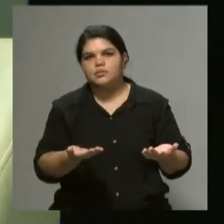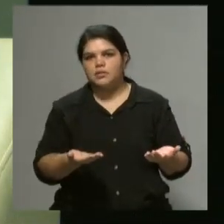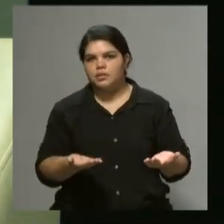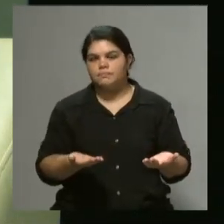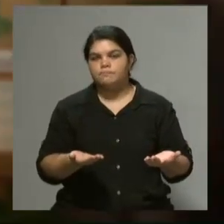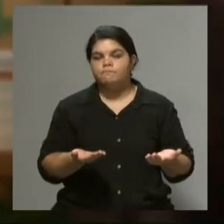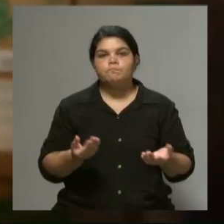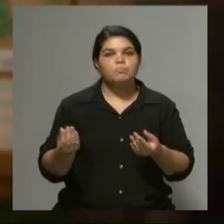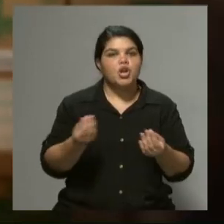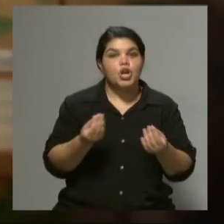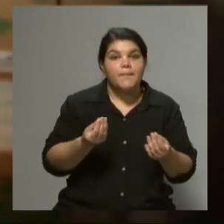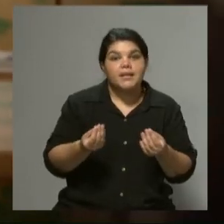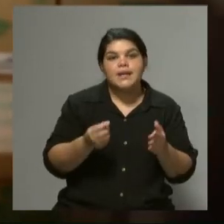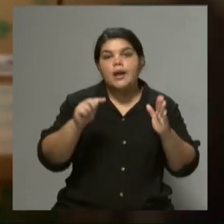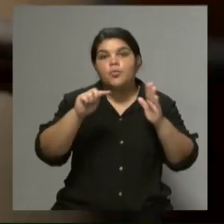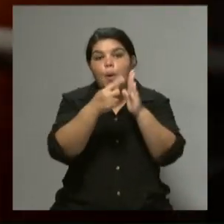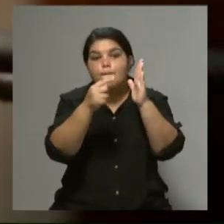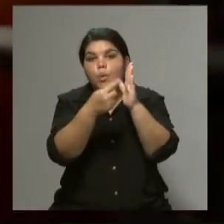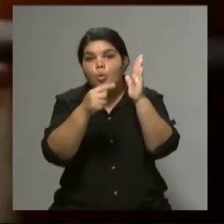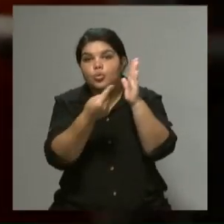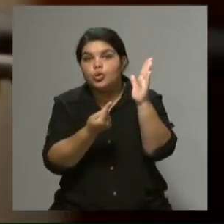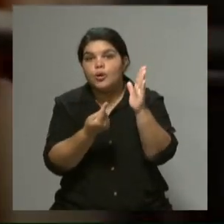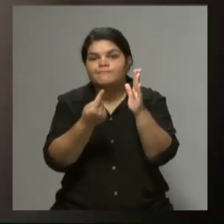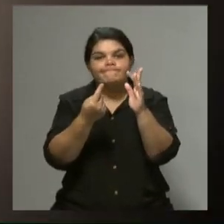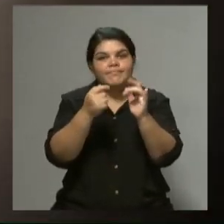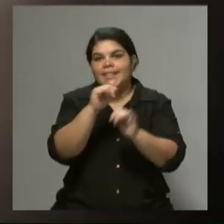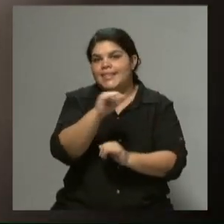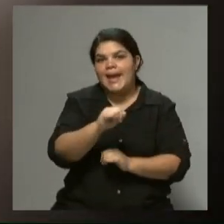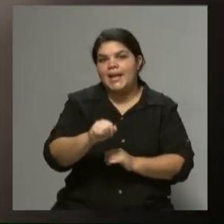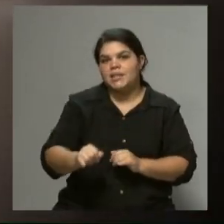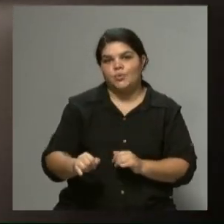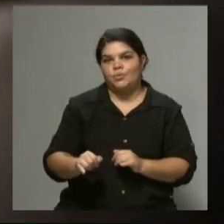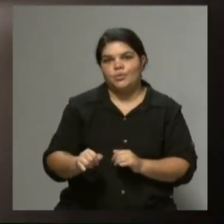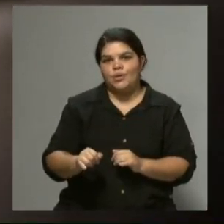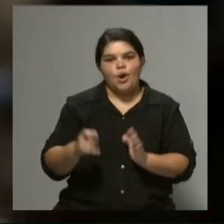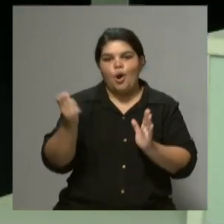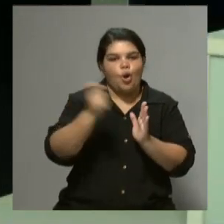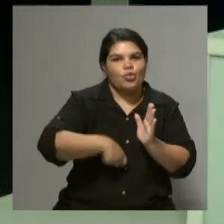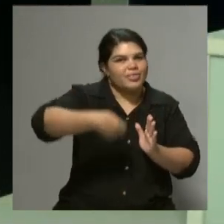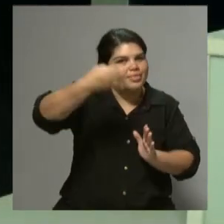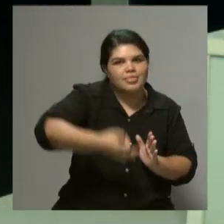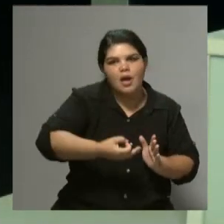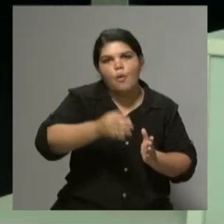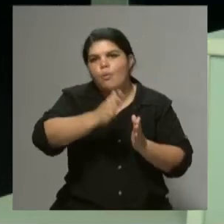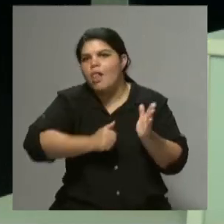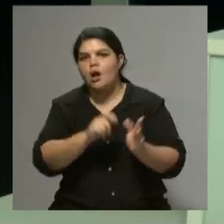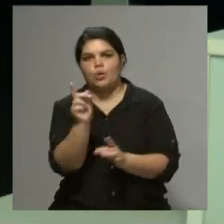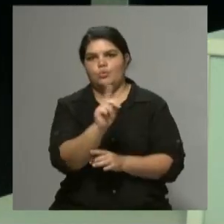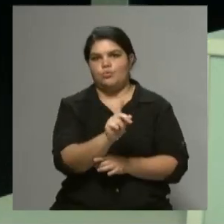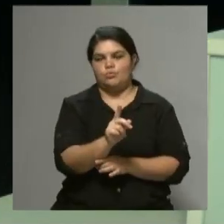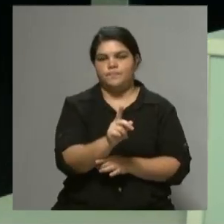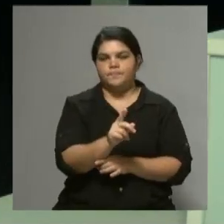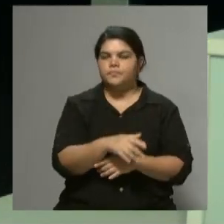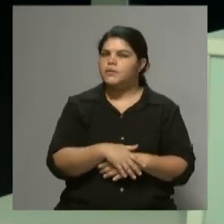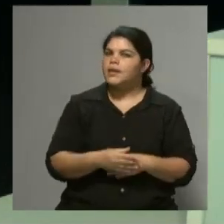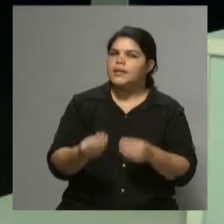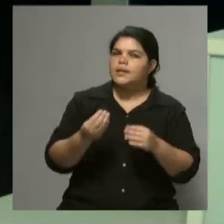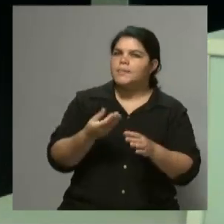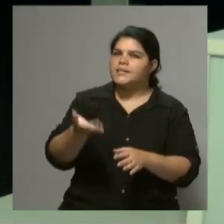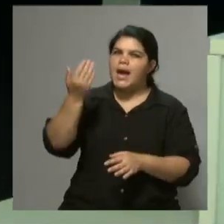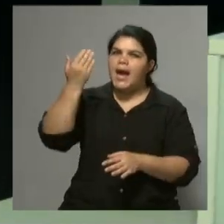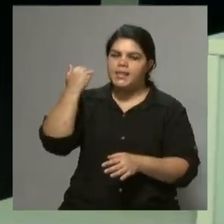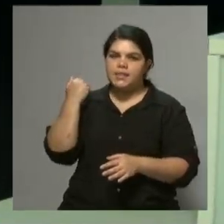son bastante favorables para el comerciante o el empresario. Hay una palabra clave ahí, monotributista. Cuando antes, digo, hace un par de años atrás,